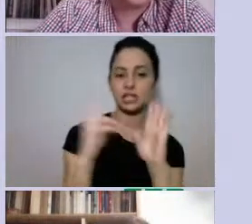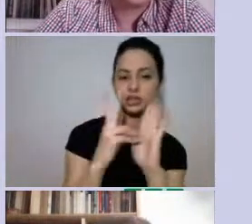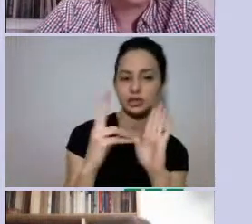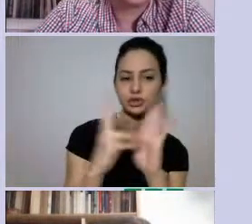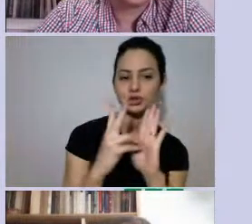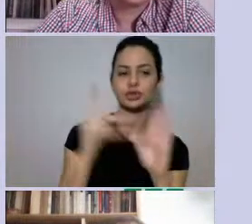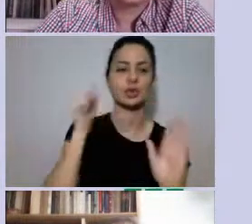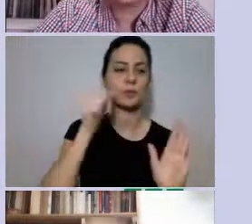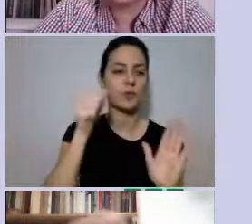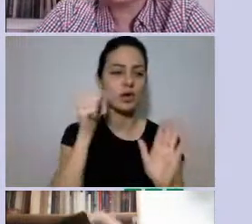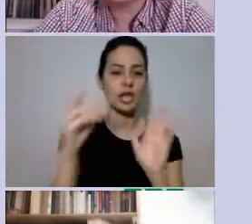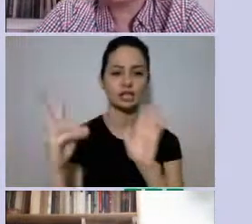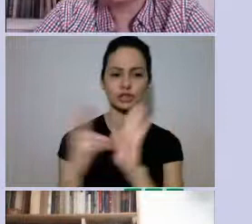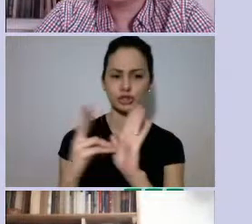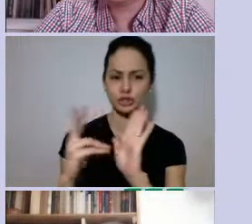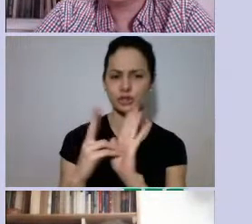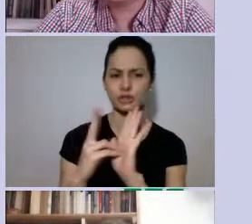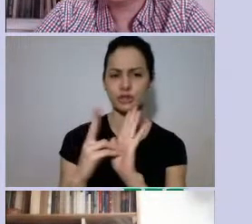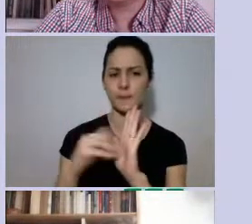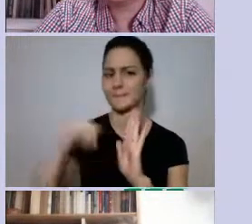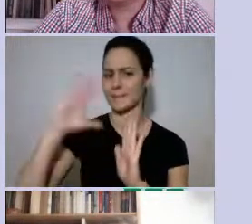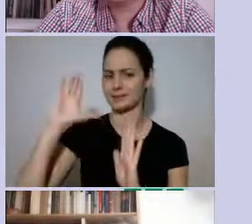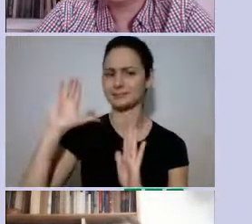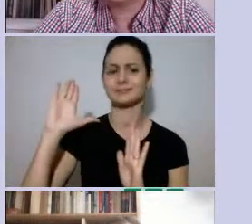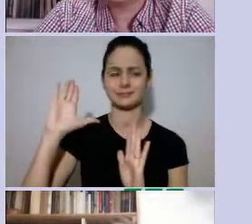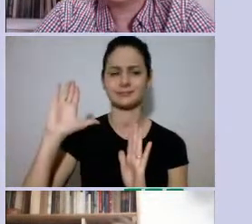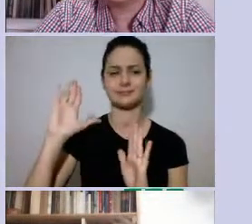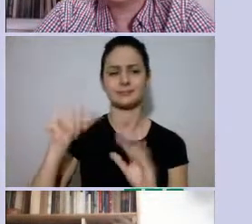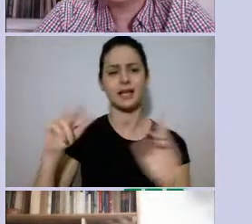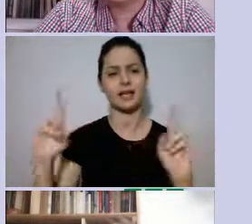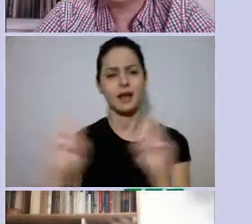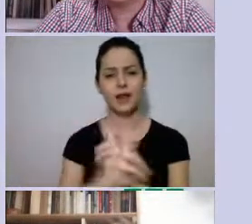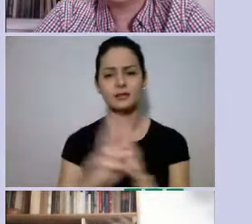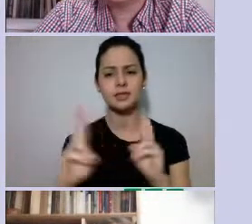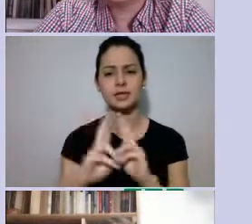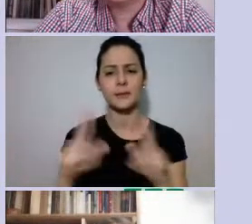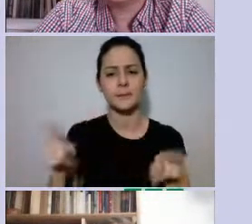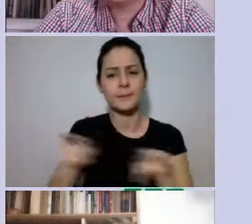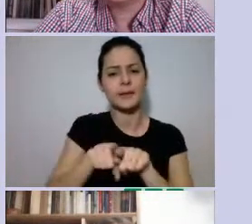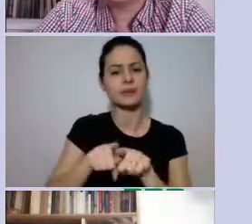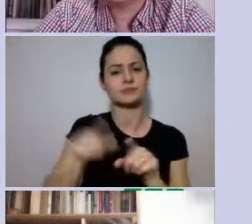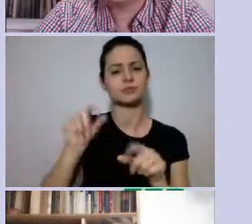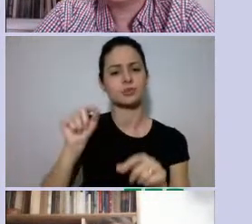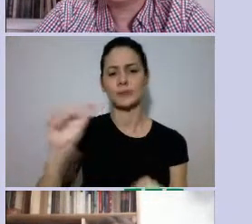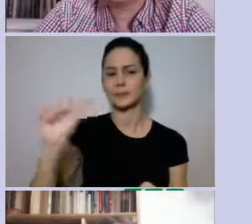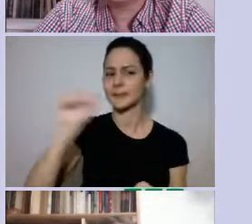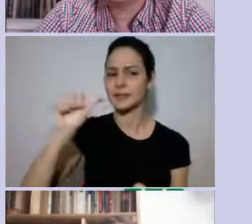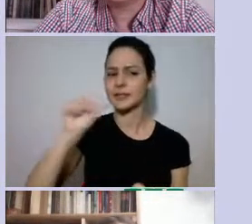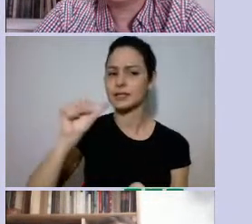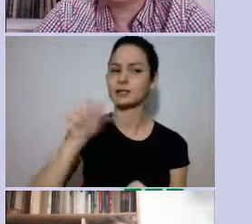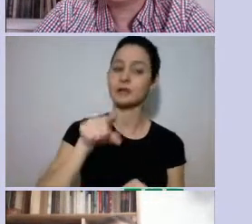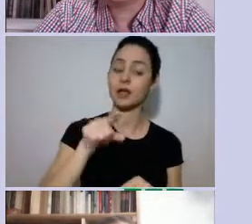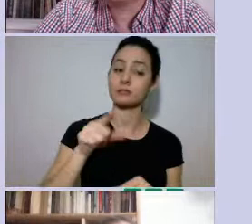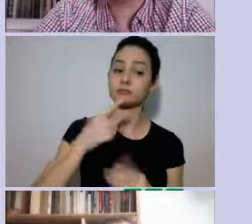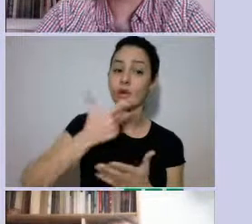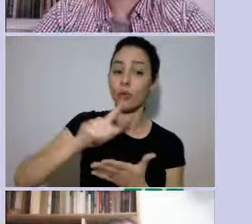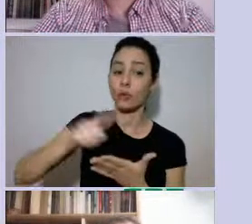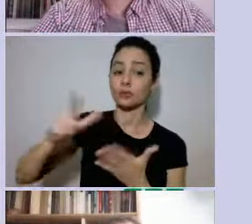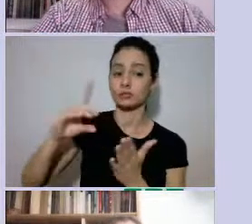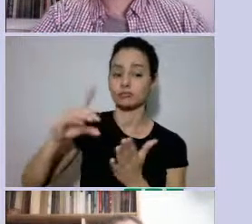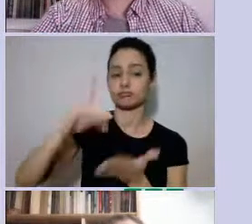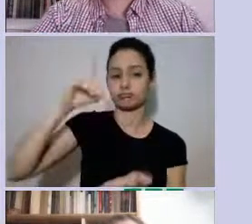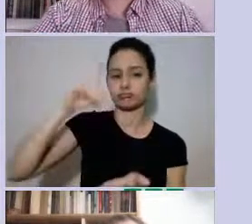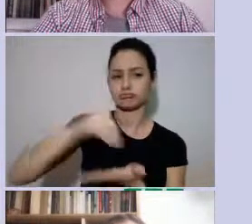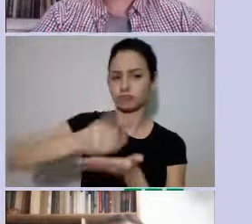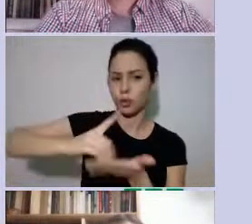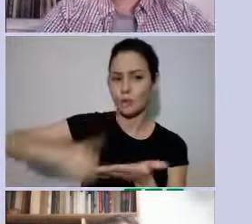mujeres indígenas, tradicionalmente tenían una relación bien próxima con la bebida, aparecen estas otras regulaciones. La